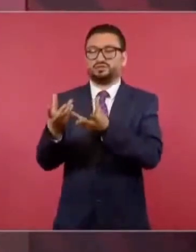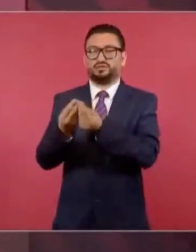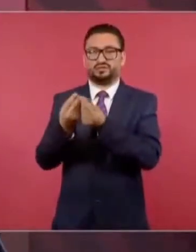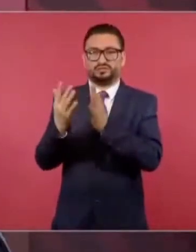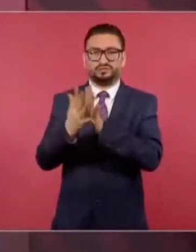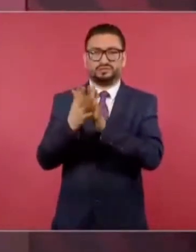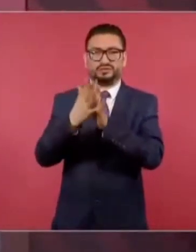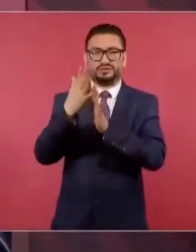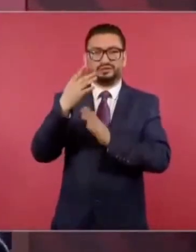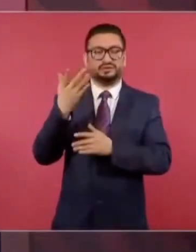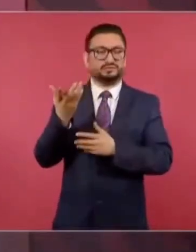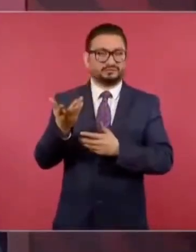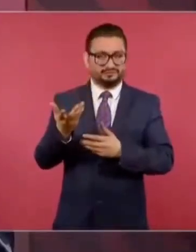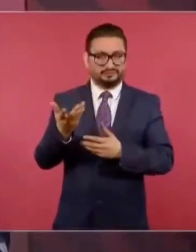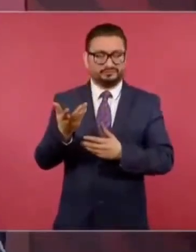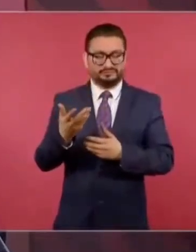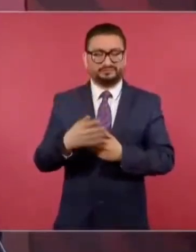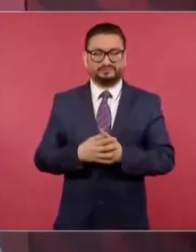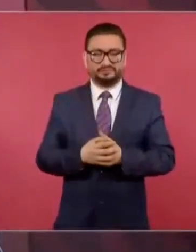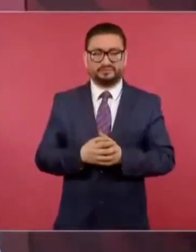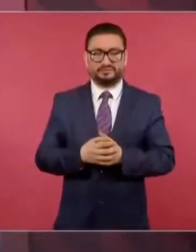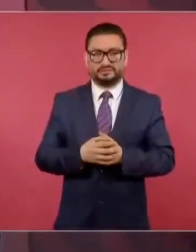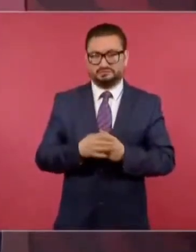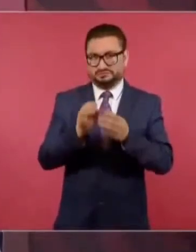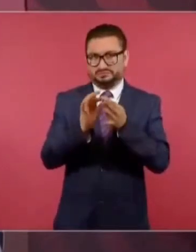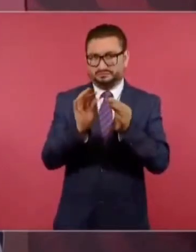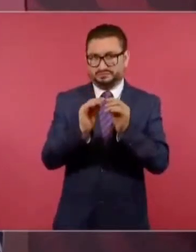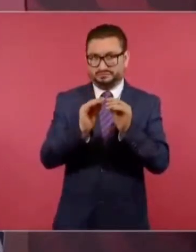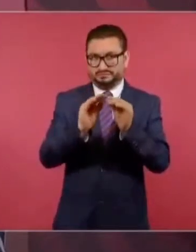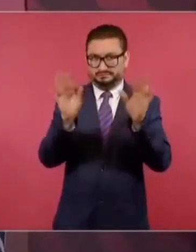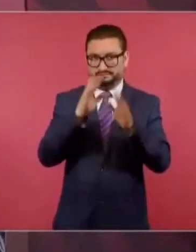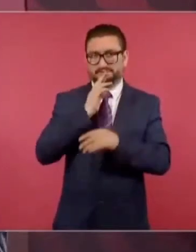para que se entienda mejor,